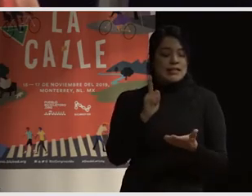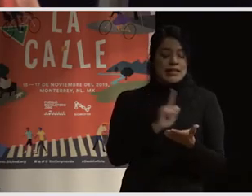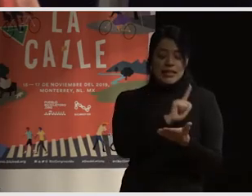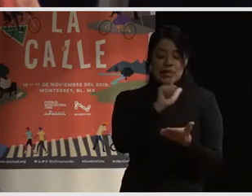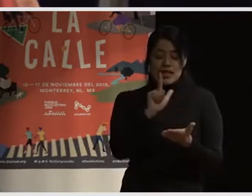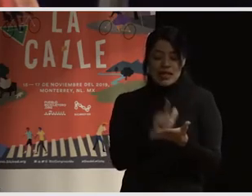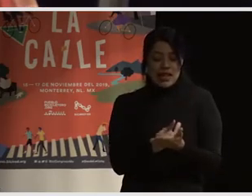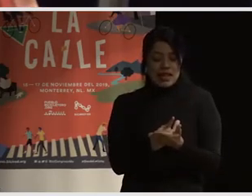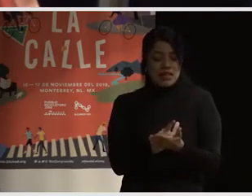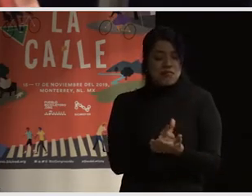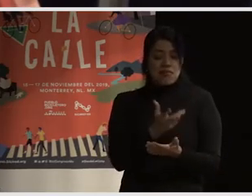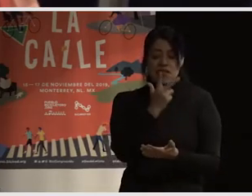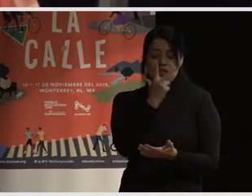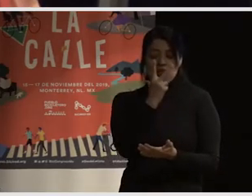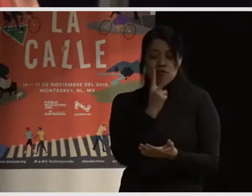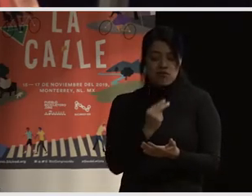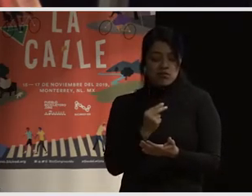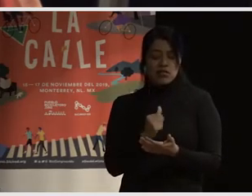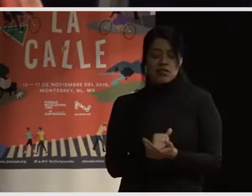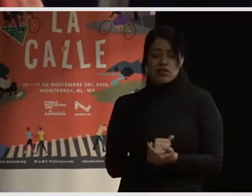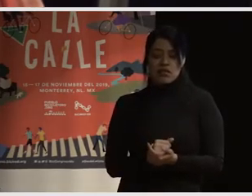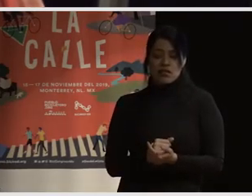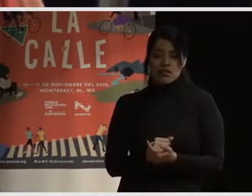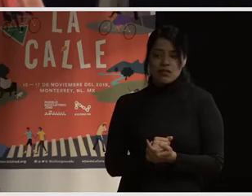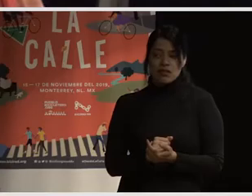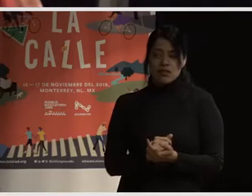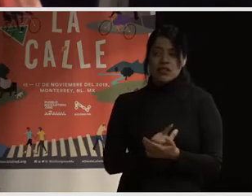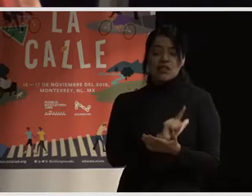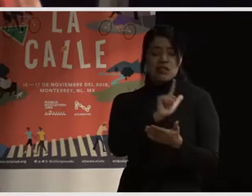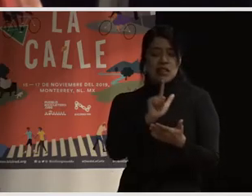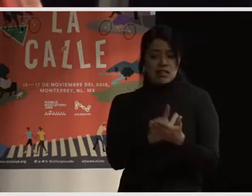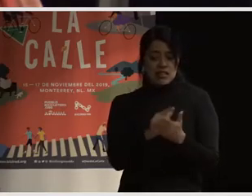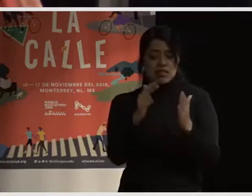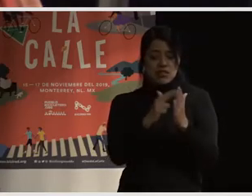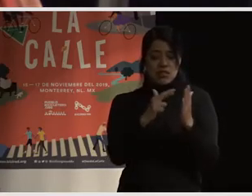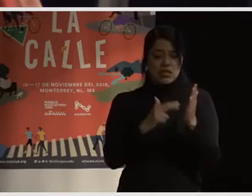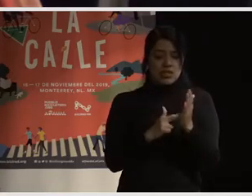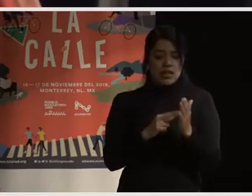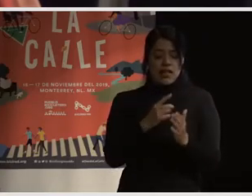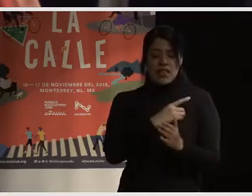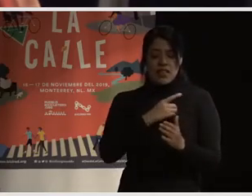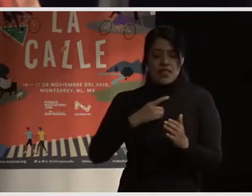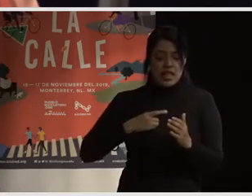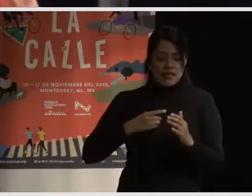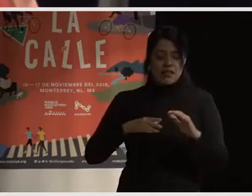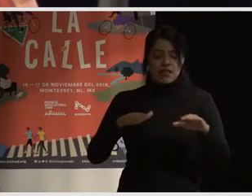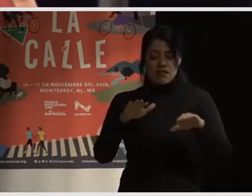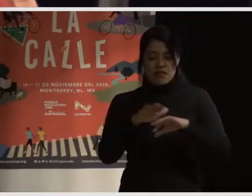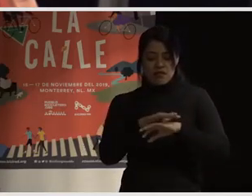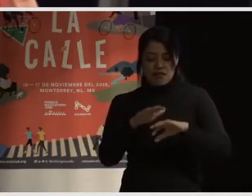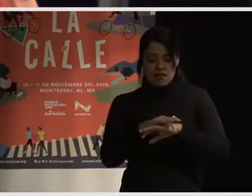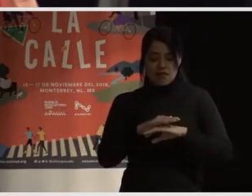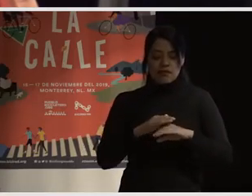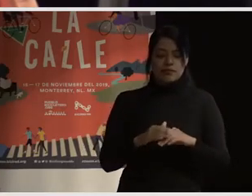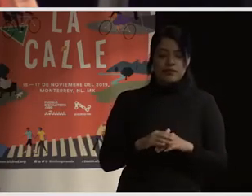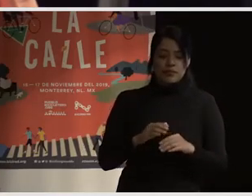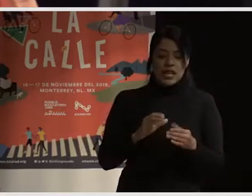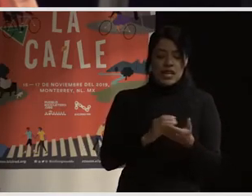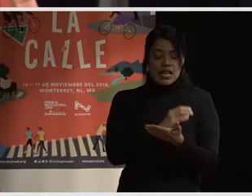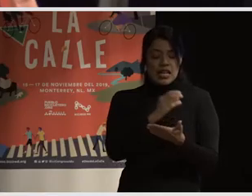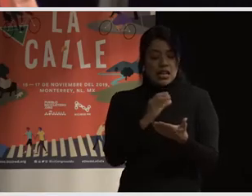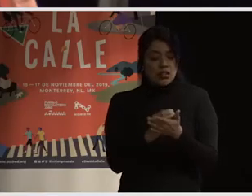obsoletos completamente las leyes y los reglamentos tienen que tener cierta flexibilidad tienen que la ciudad